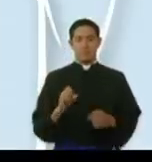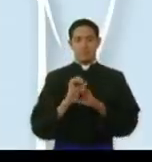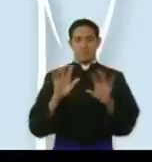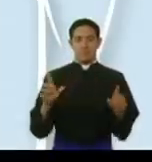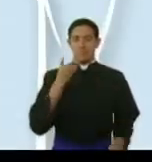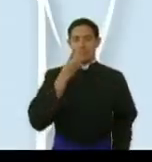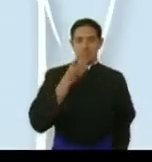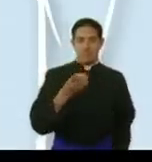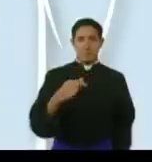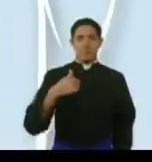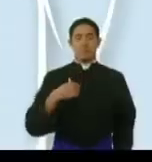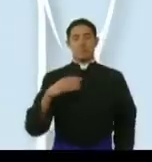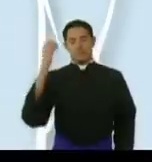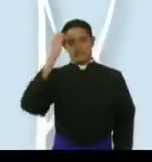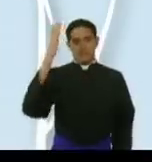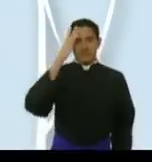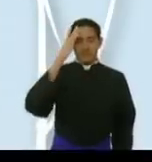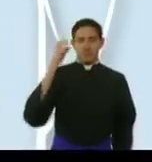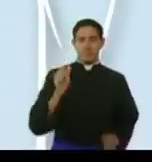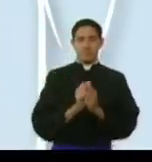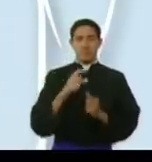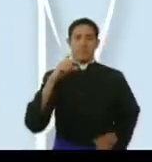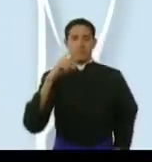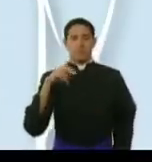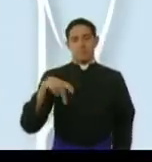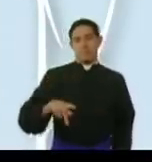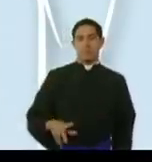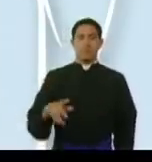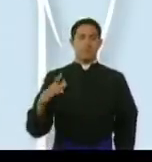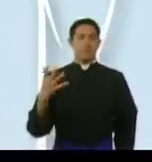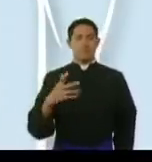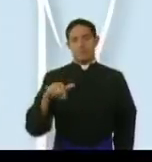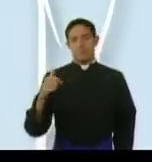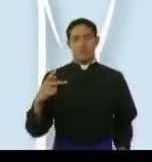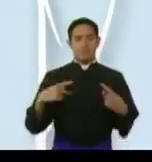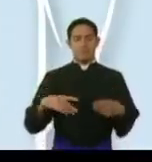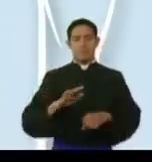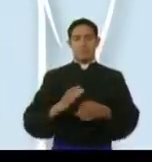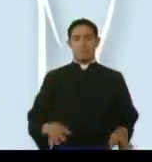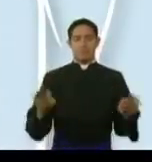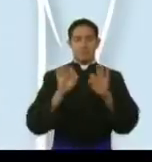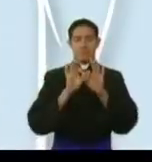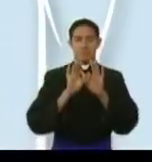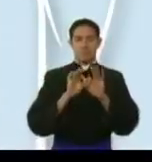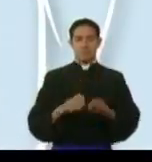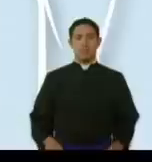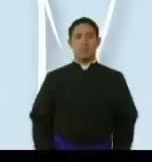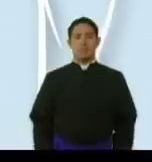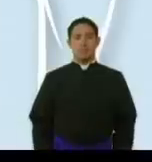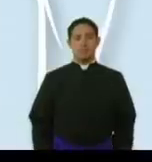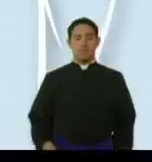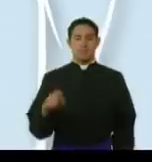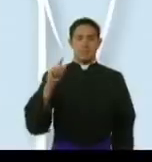es cierto que yo bautizo con agua, pero ya viene otro más poderoso que yo, a quien no merezco desatarle las correas de sus